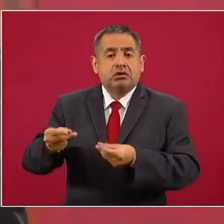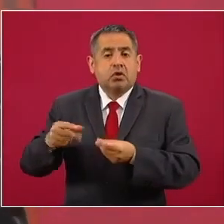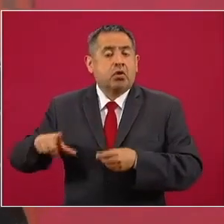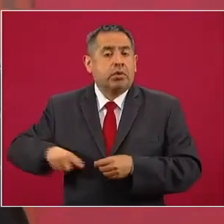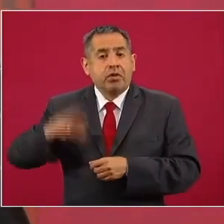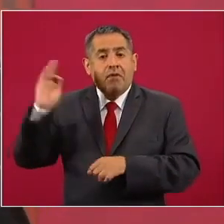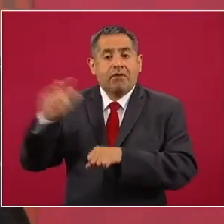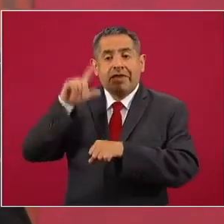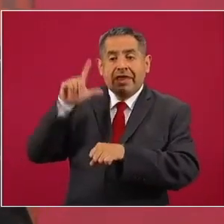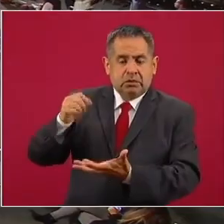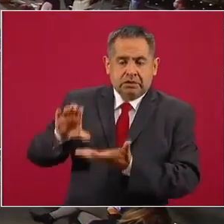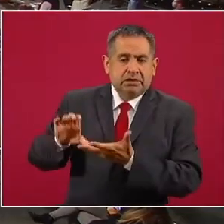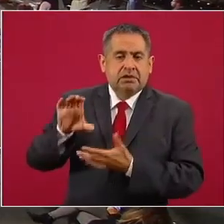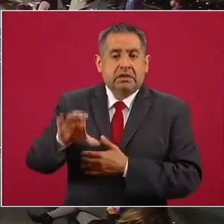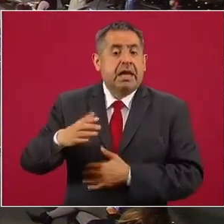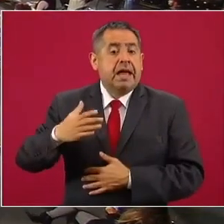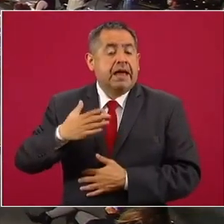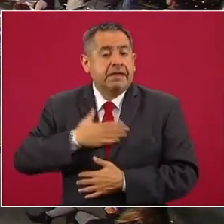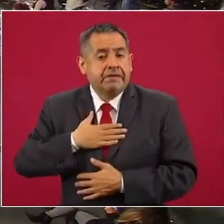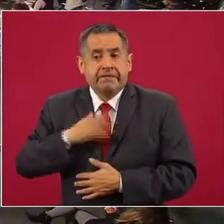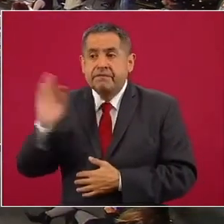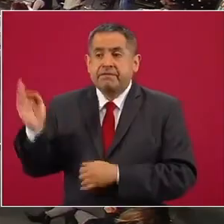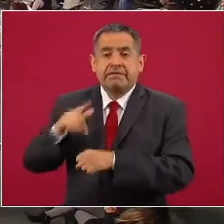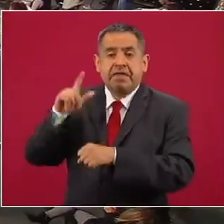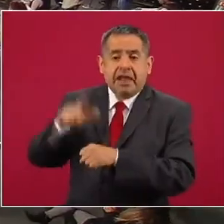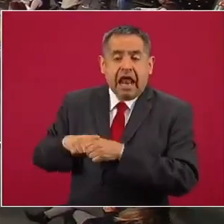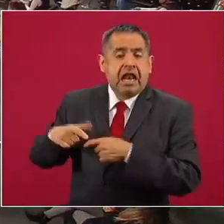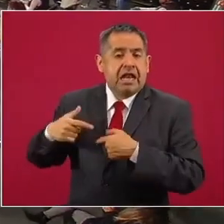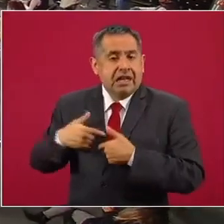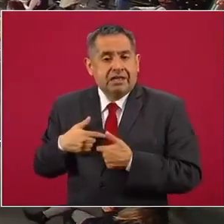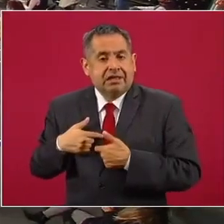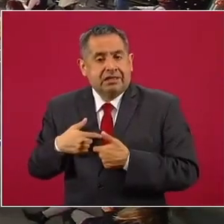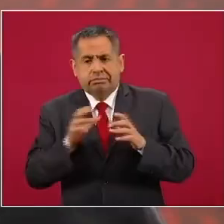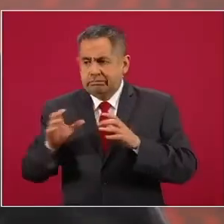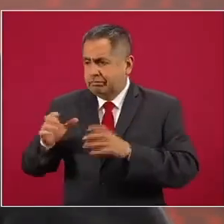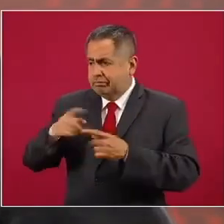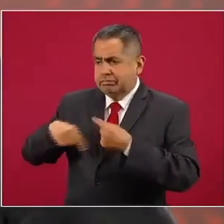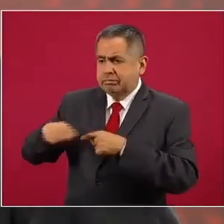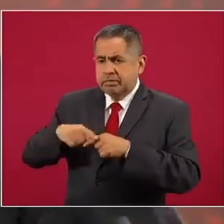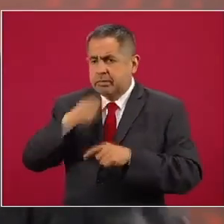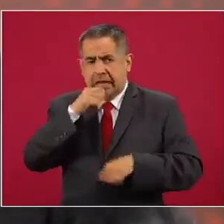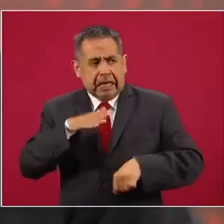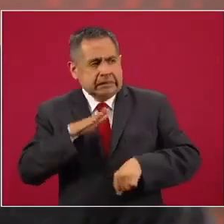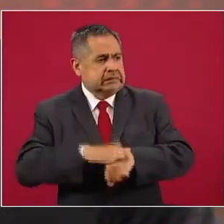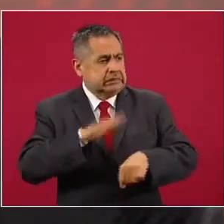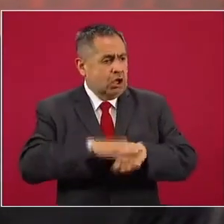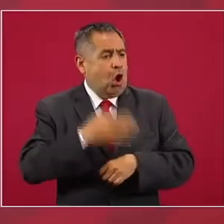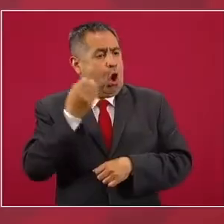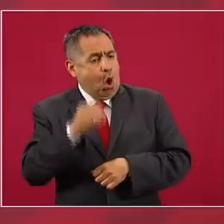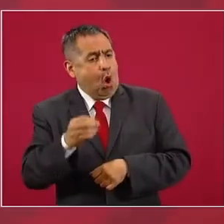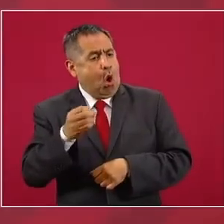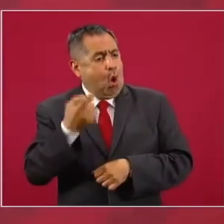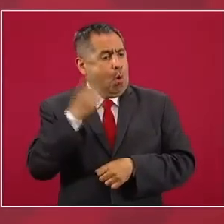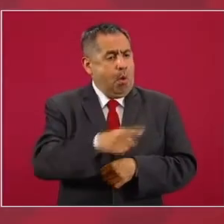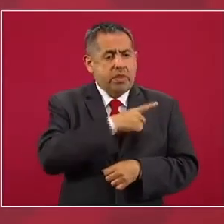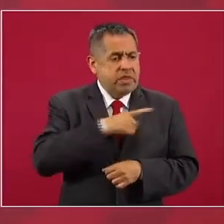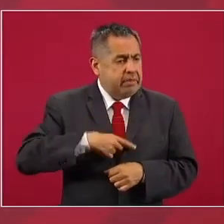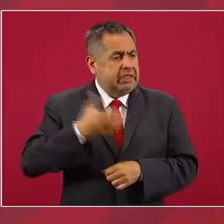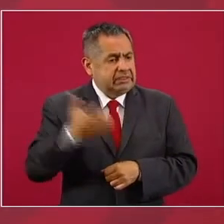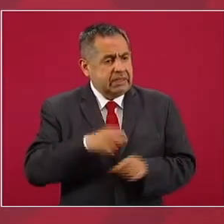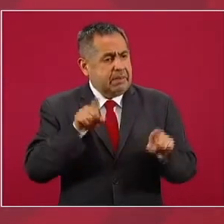del gobierno federal, pero esto no se hace en ningún estado o no se les obliga a que hagan lo